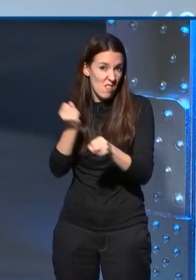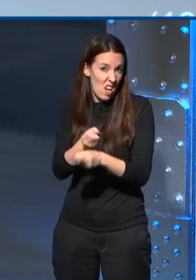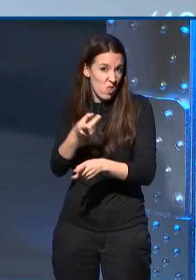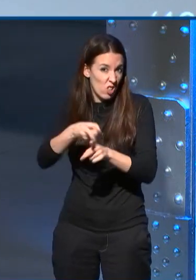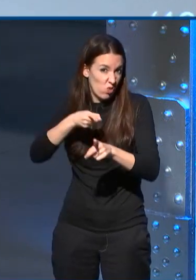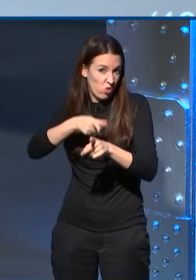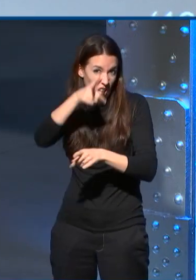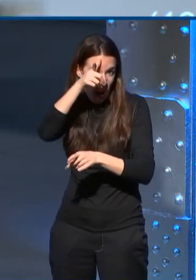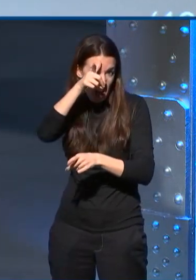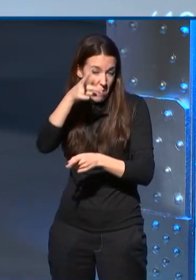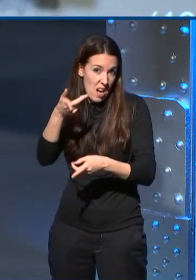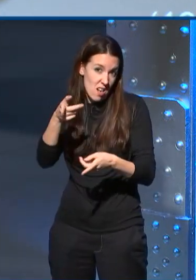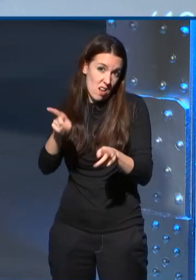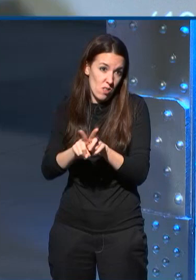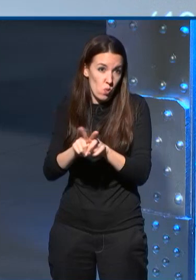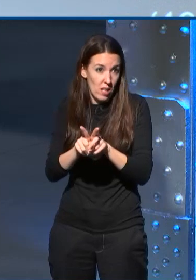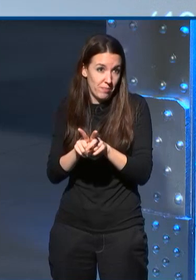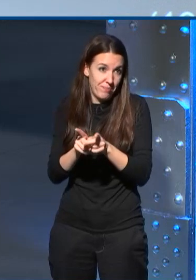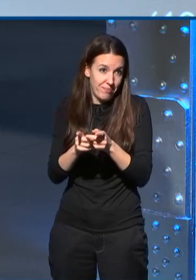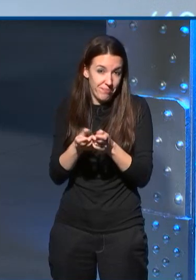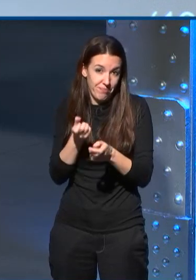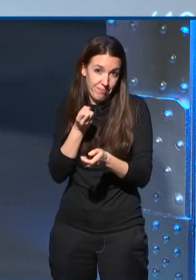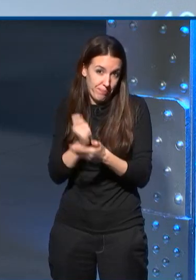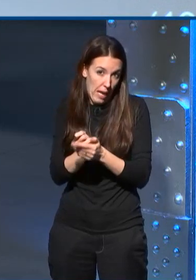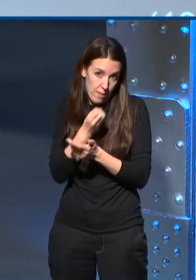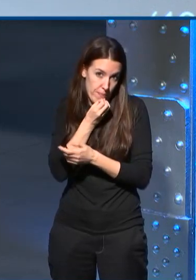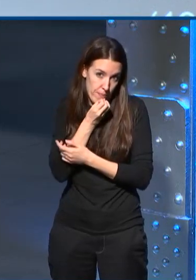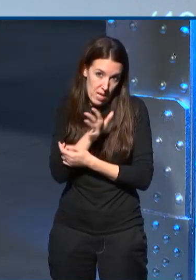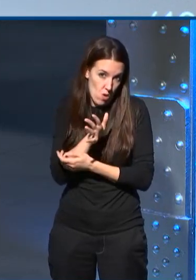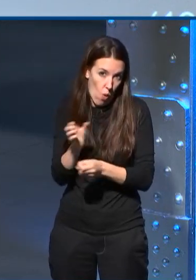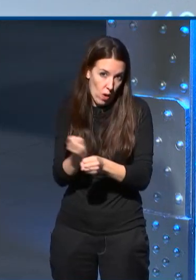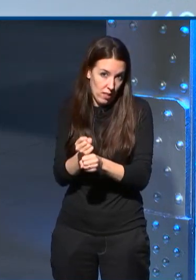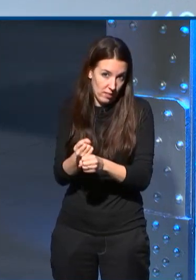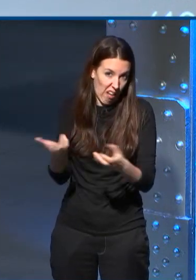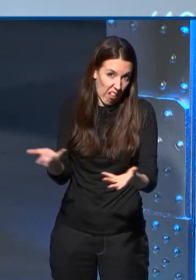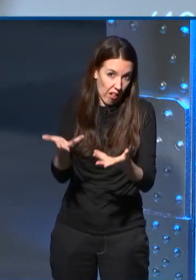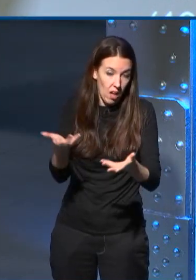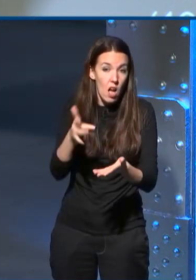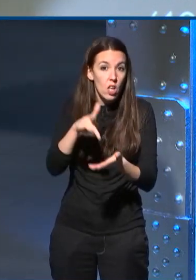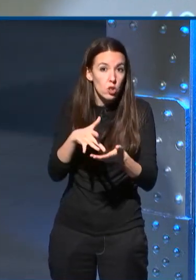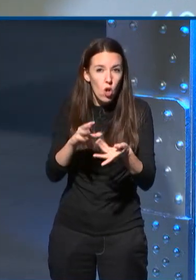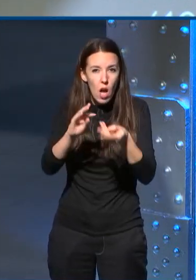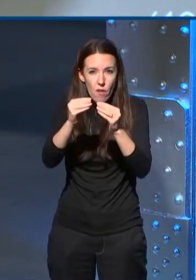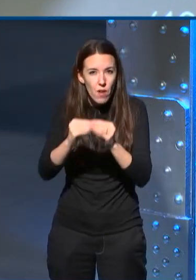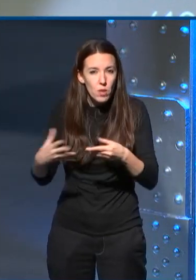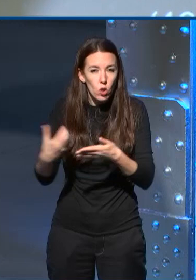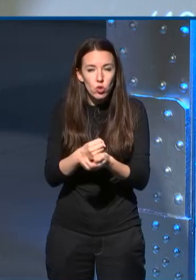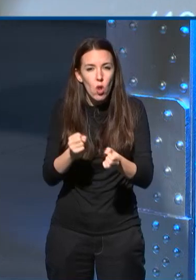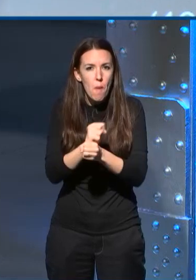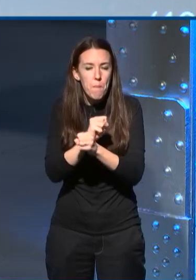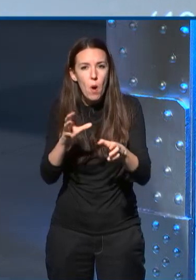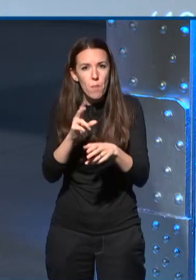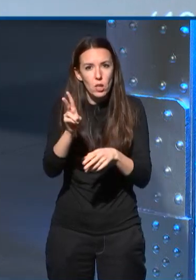en Alemania, que eran pues, no bien pagados, en la isla de Peenemünde, y fabricaron todas las bombas volantes V1,